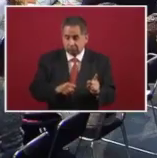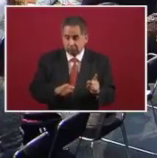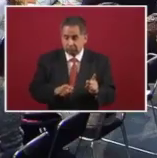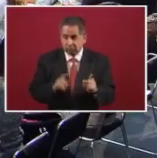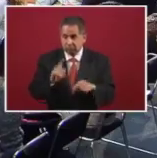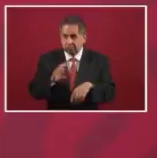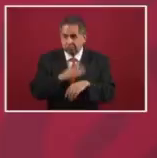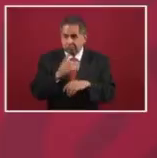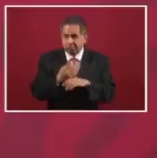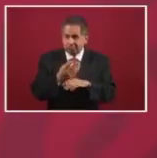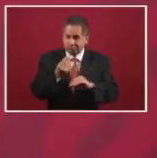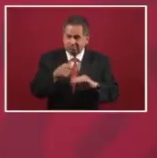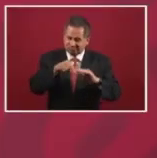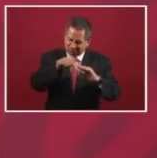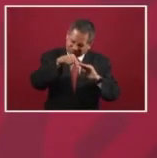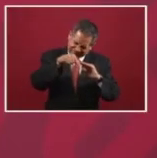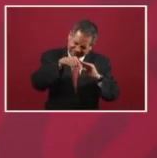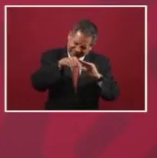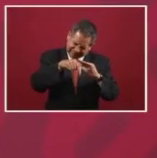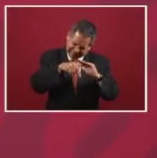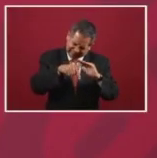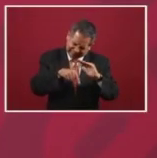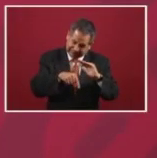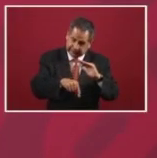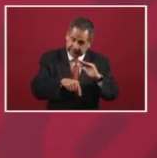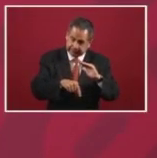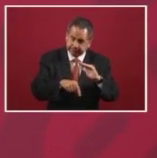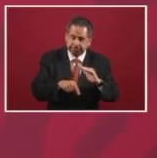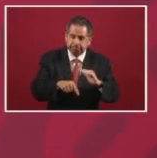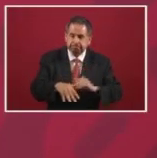Por la sobreexplotación, es que